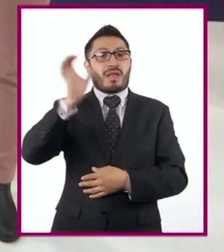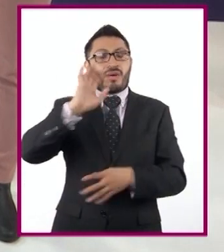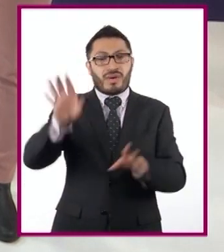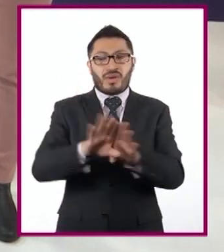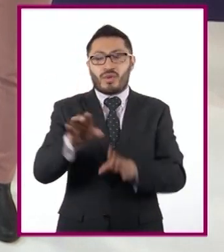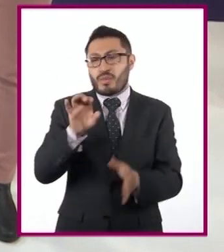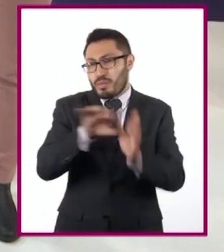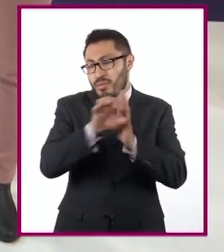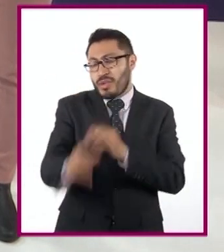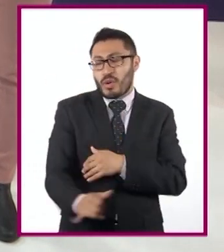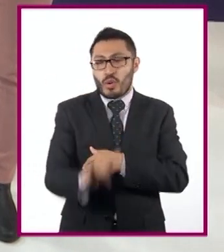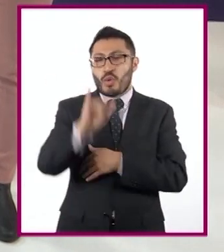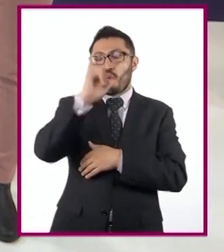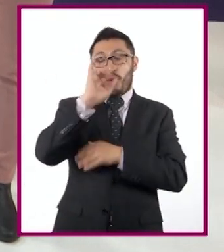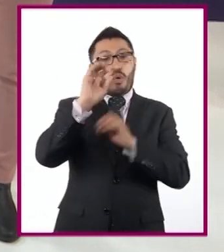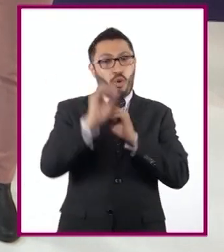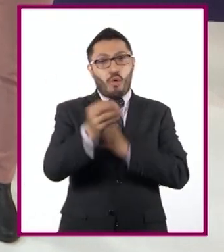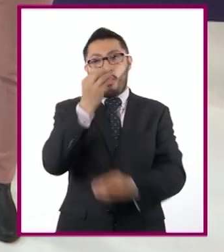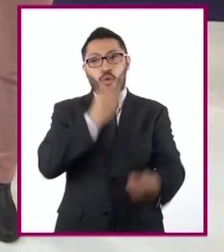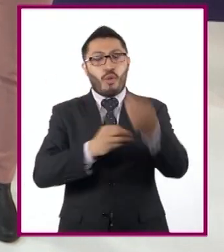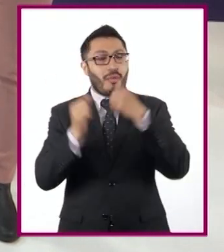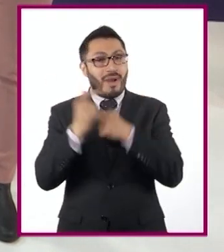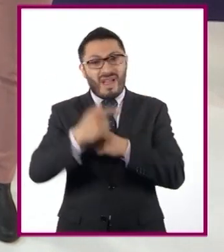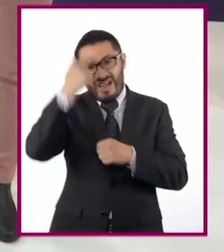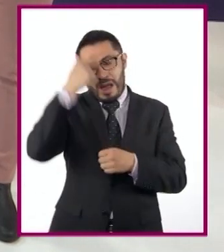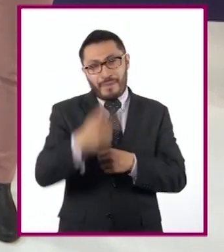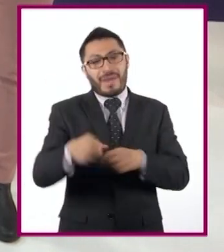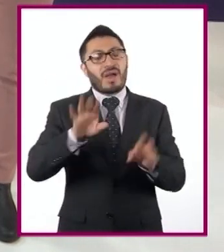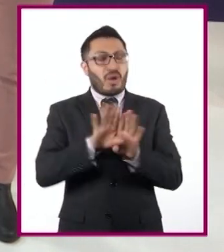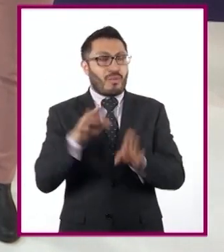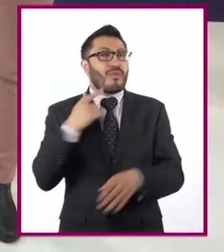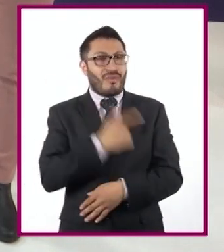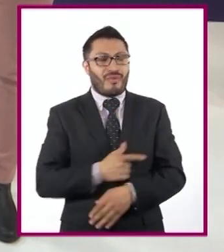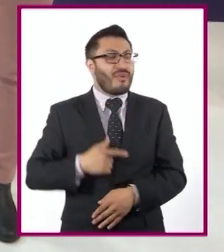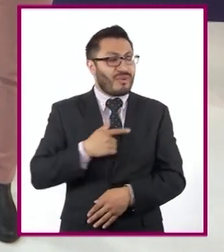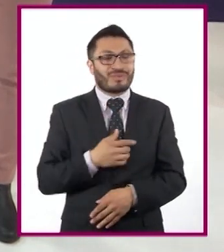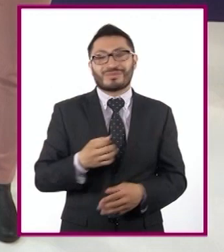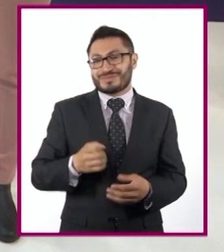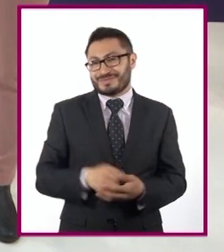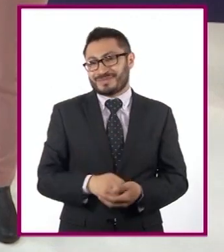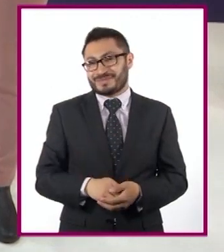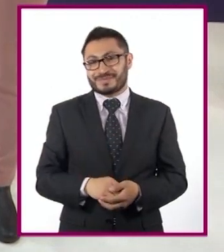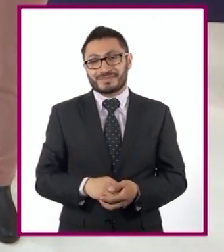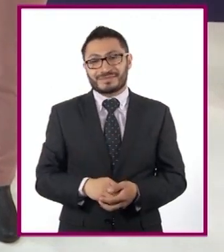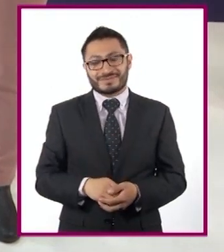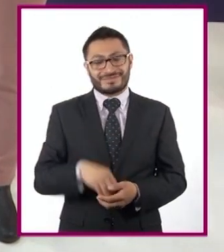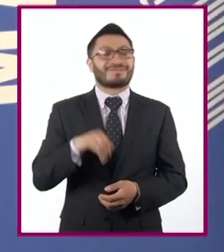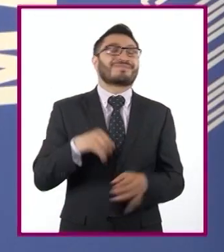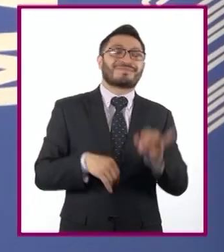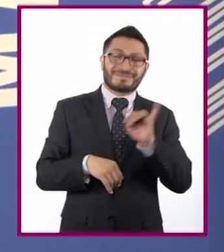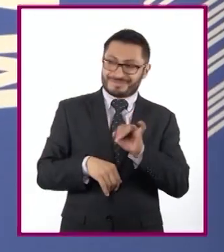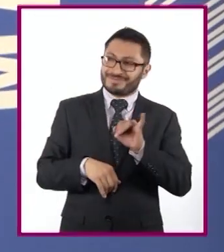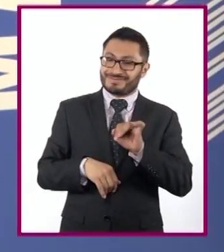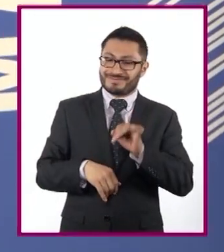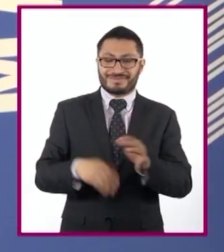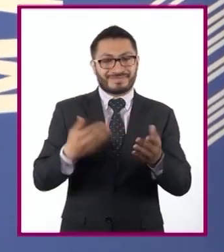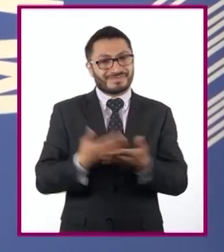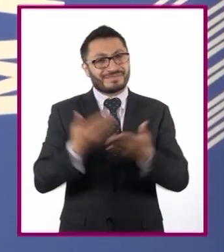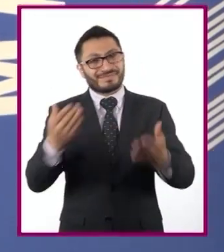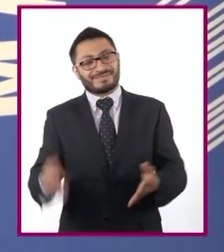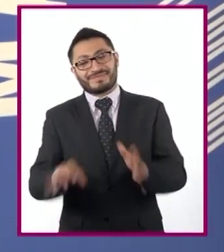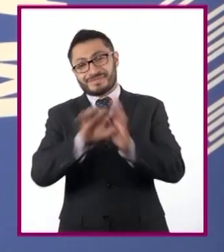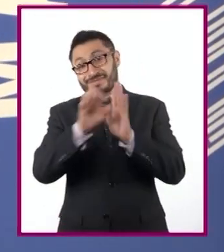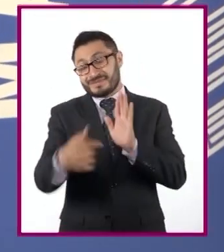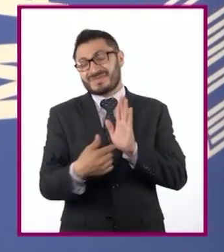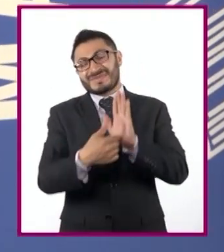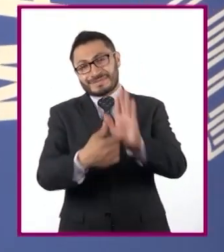una bebida o alimento para dar la sensación de placer o frescura. Exacto. Veamos otro ejemplo